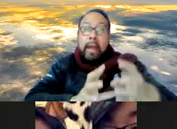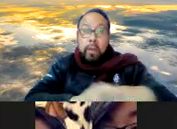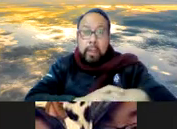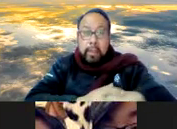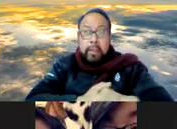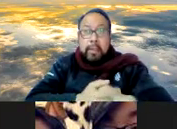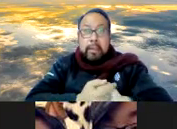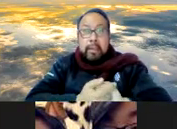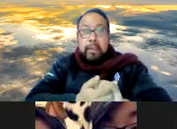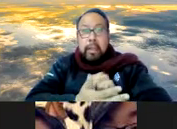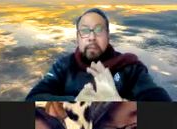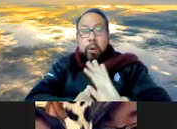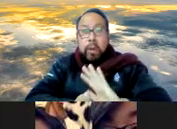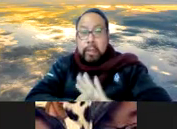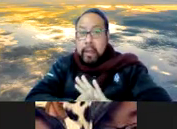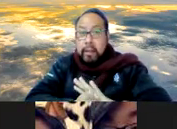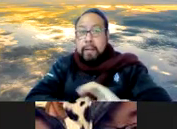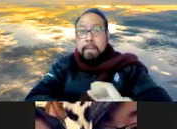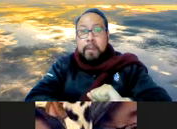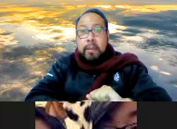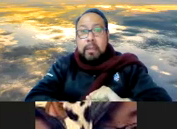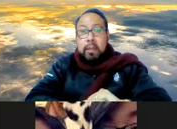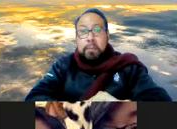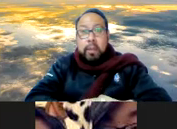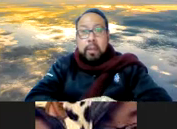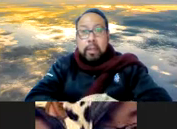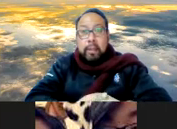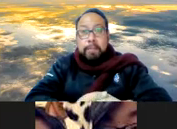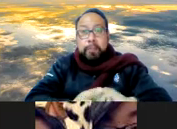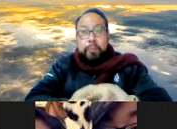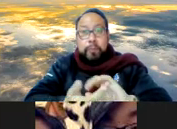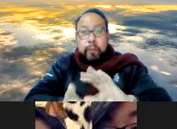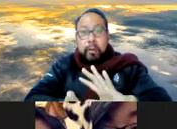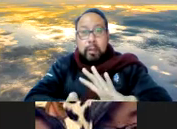académicos, aunque se estila y por lo general, sí es por